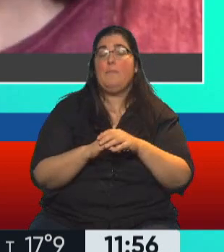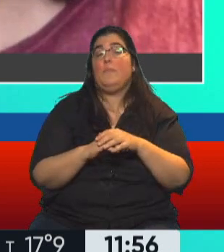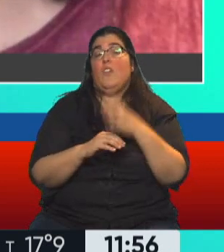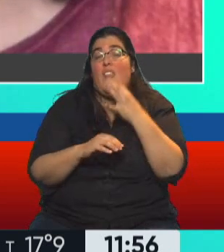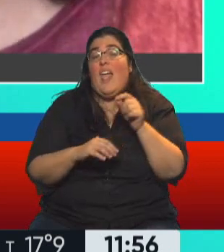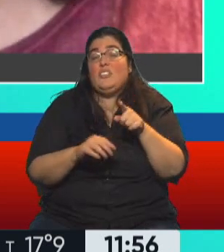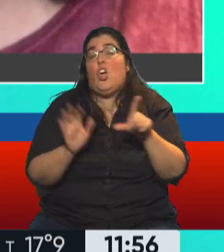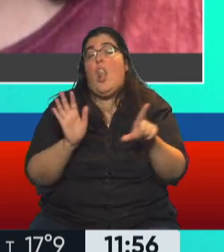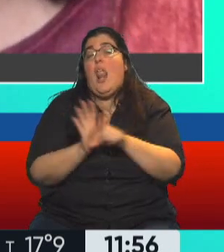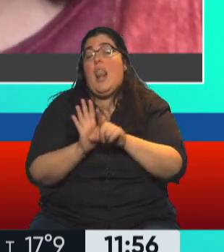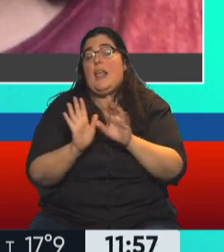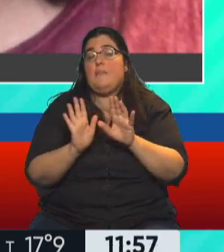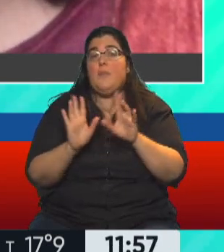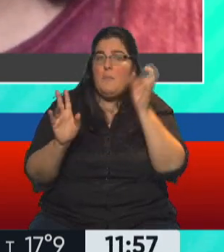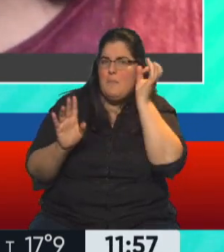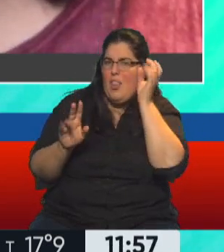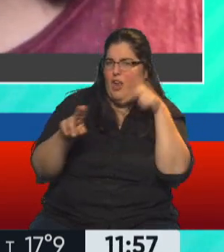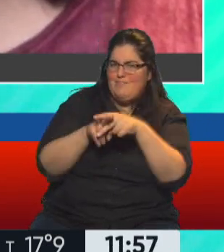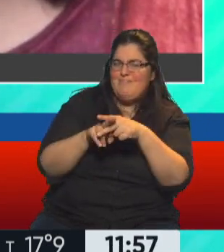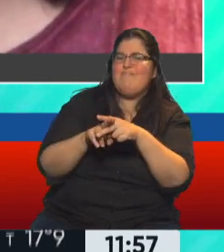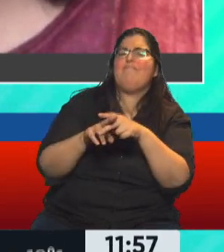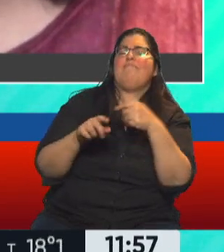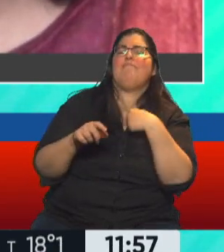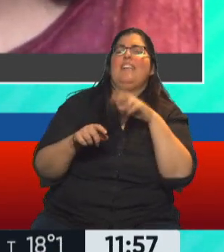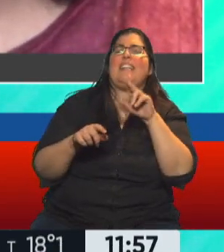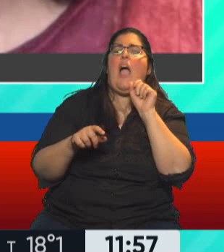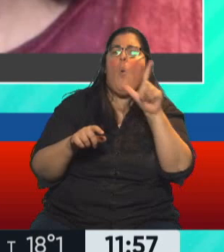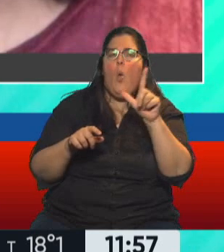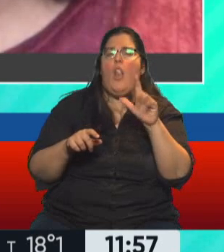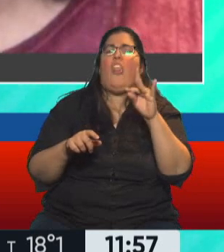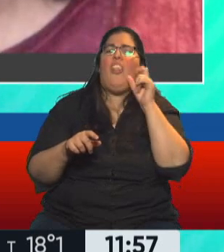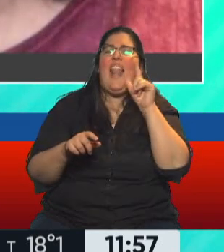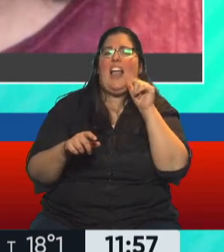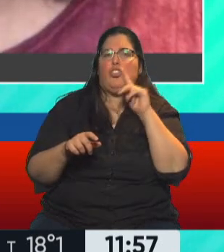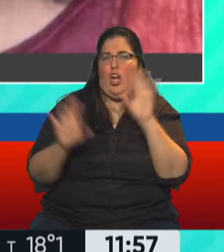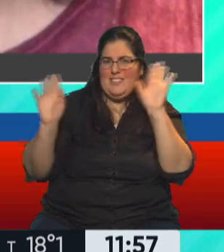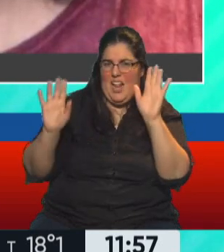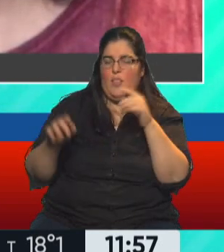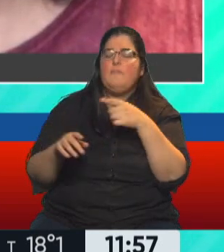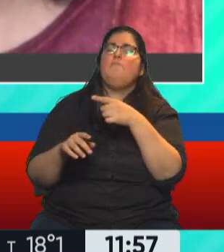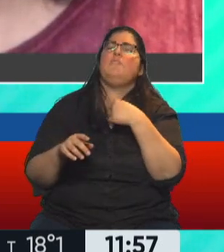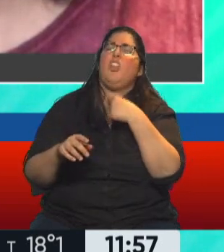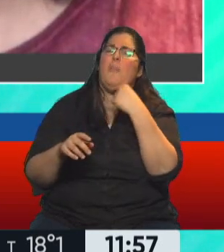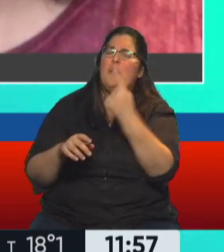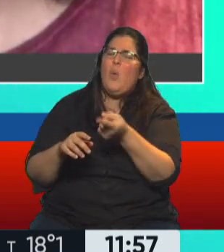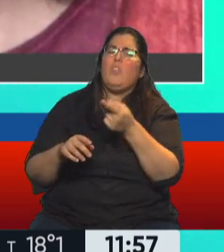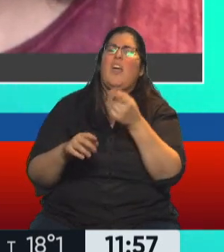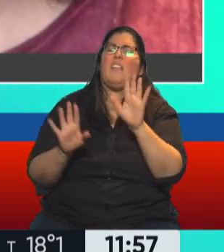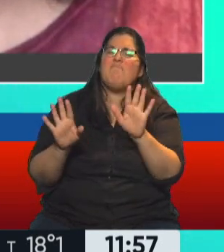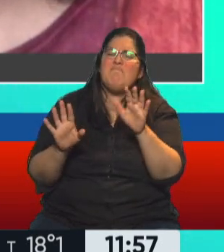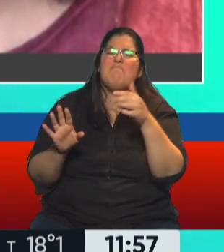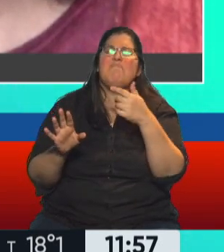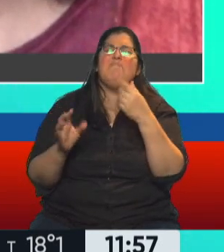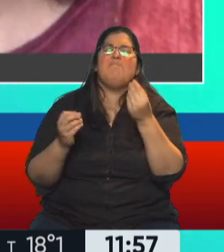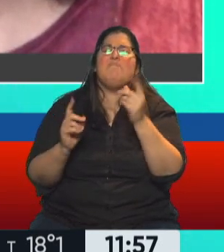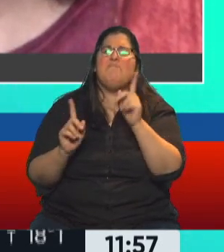ley Raúl de la Torre te saluda. Sí. Quería preguntarte, dentro de este panorama, ¿cómo hay que leer, cómo hay que entender